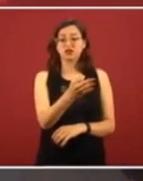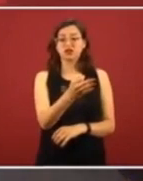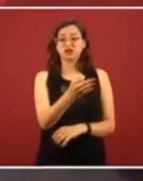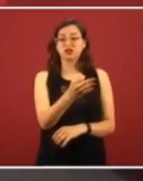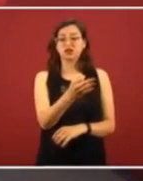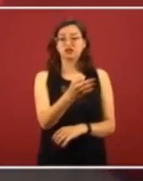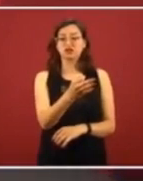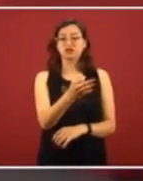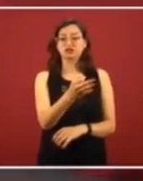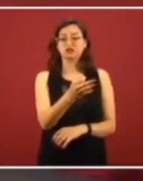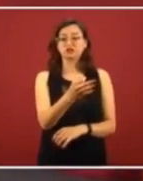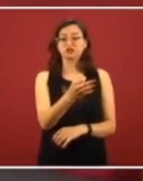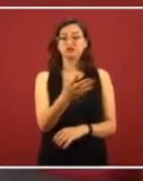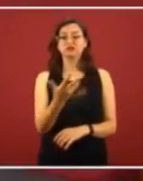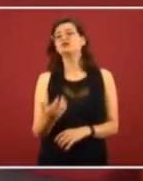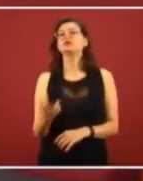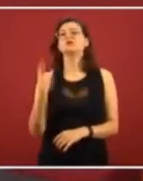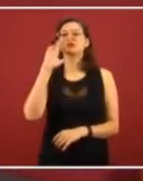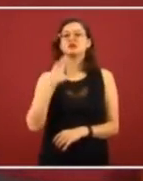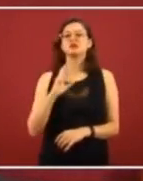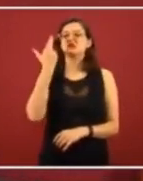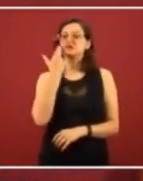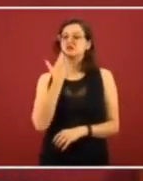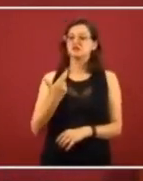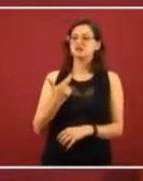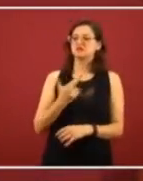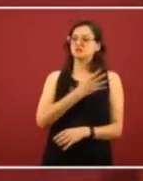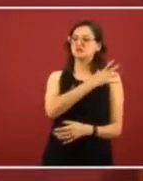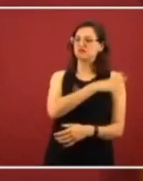rechazar el racismo y la discriminación.